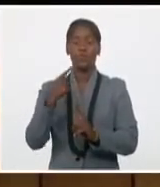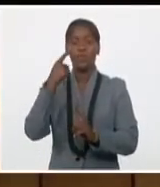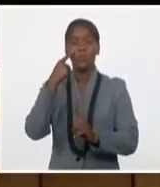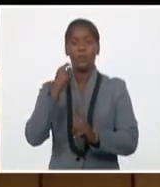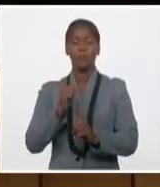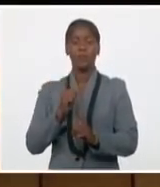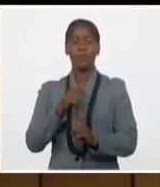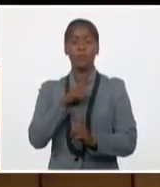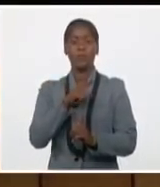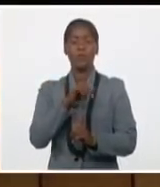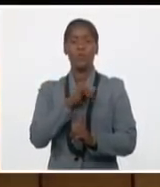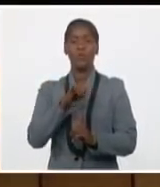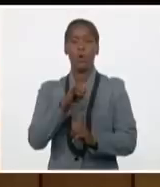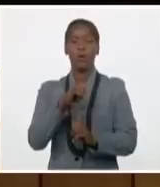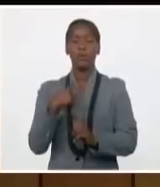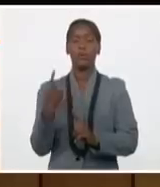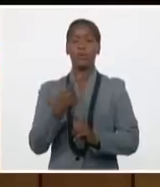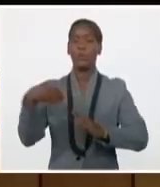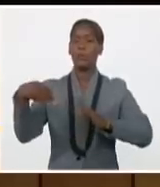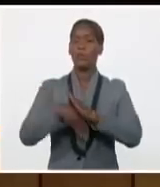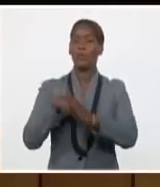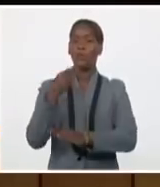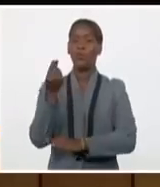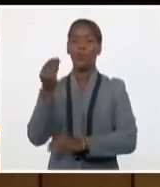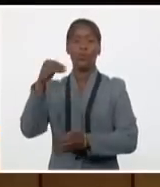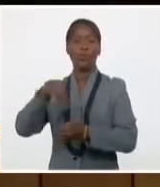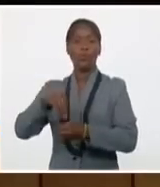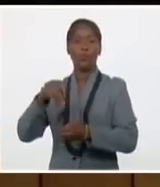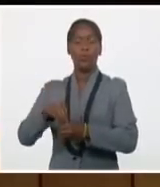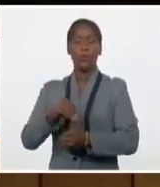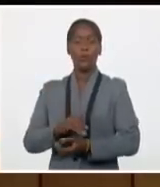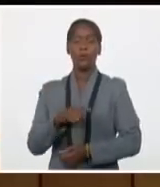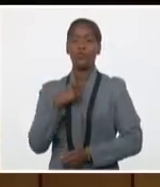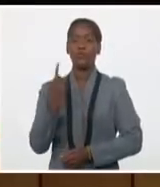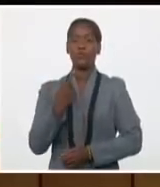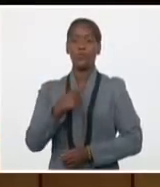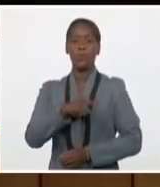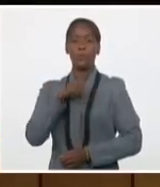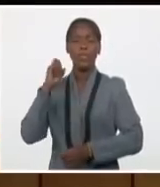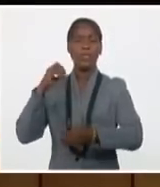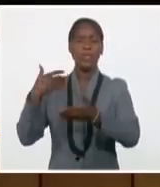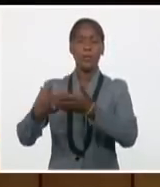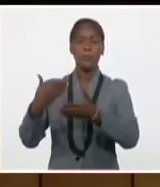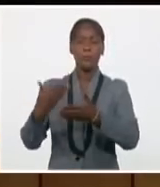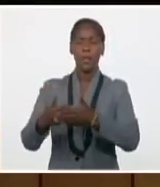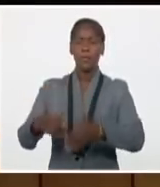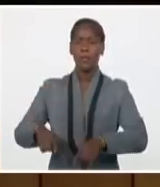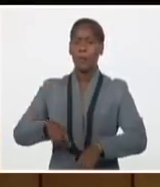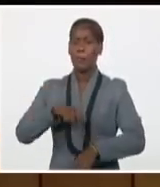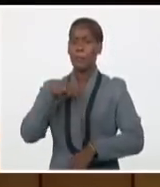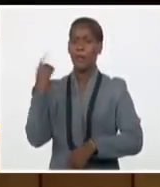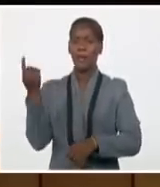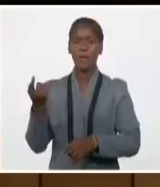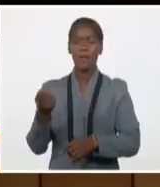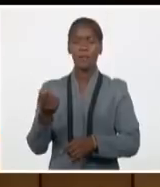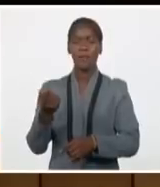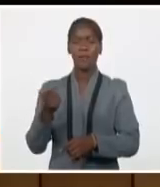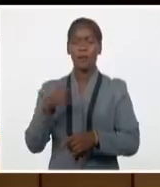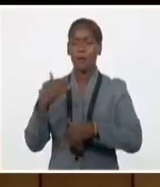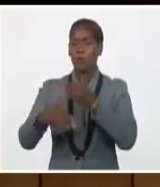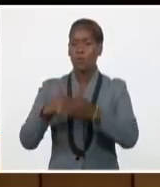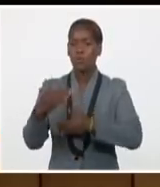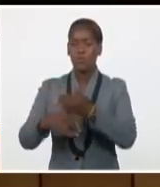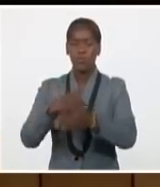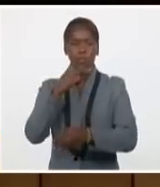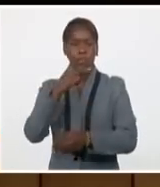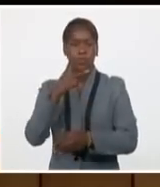cerco económico para sabotear el sistema empresarial, obstaculizar el proceso de actualización de